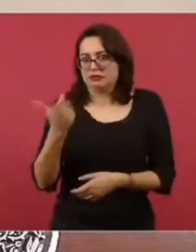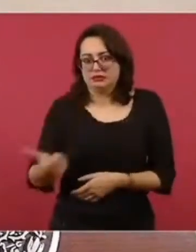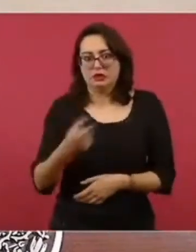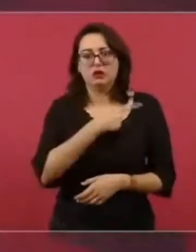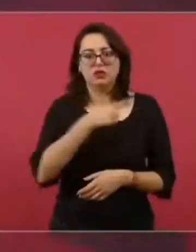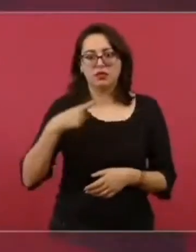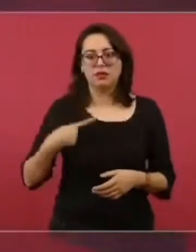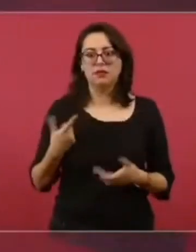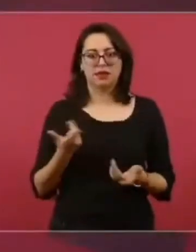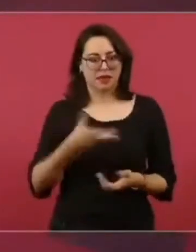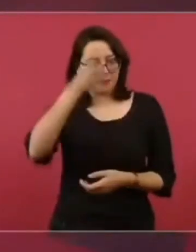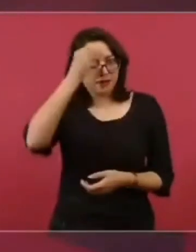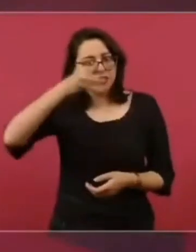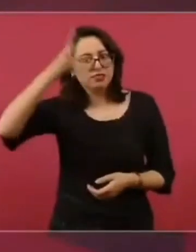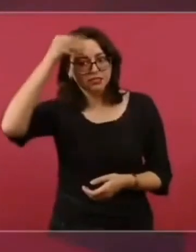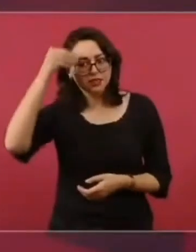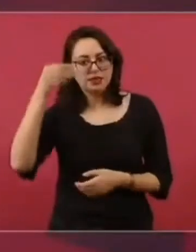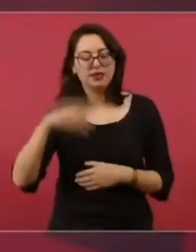Entonces,